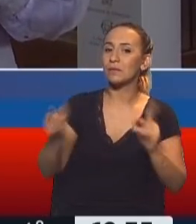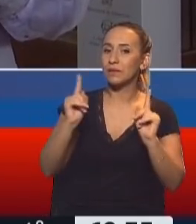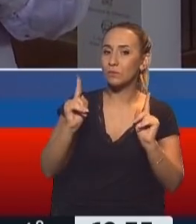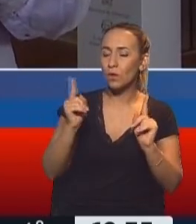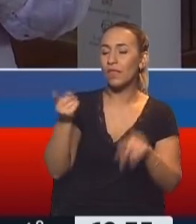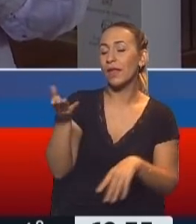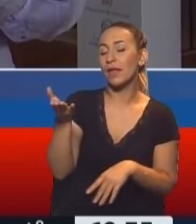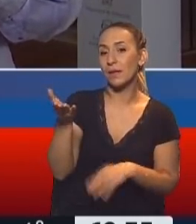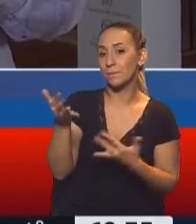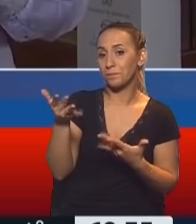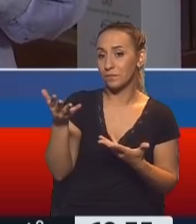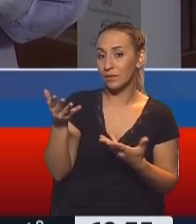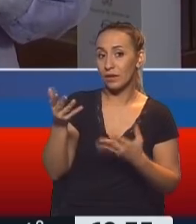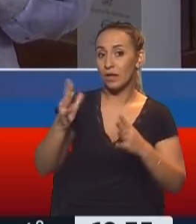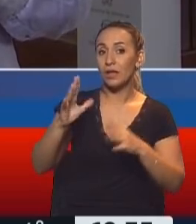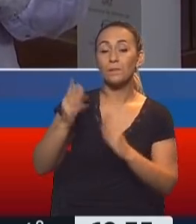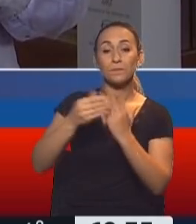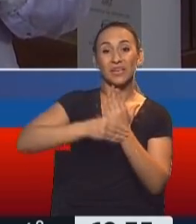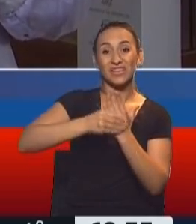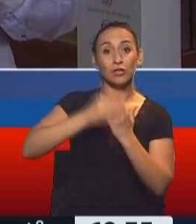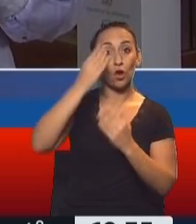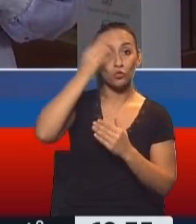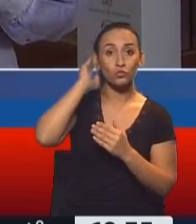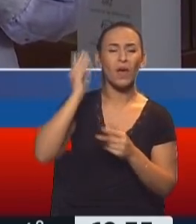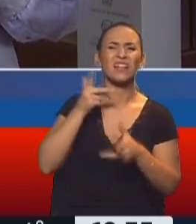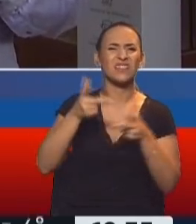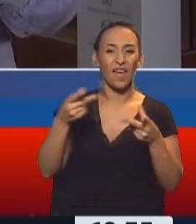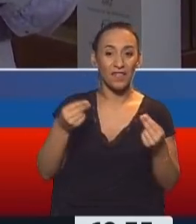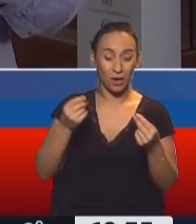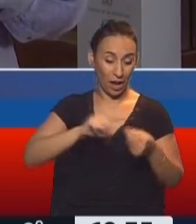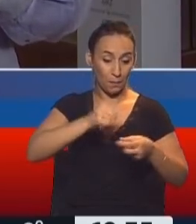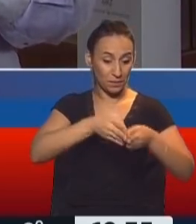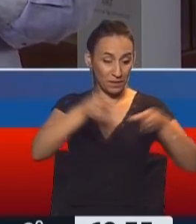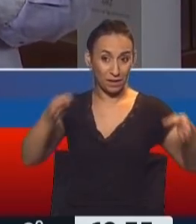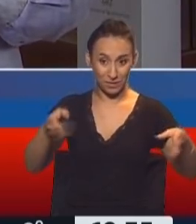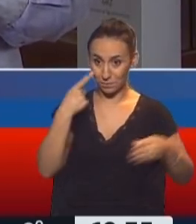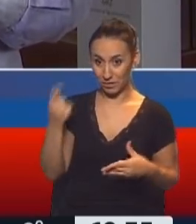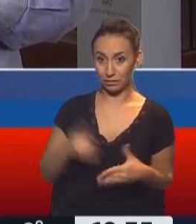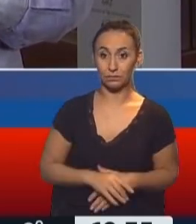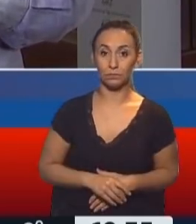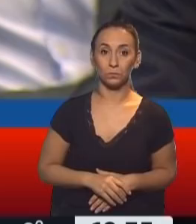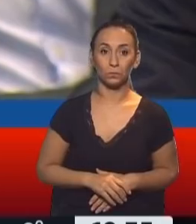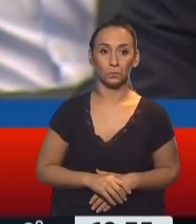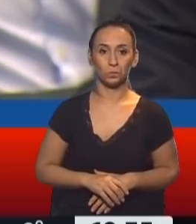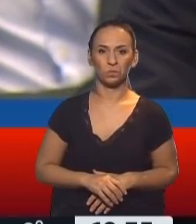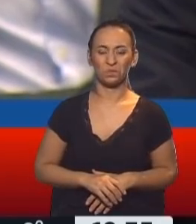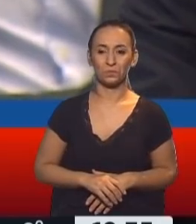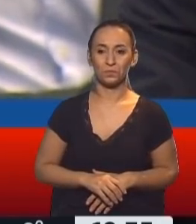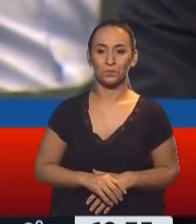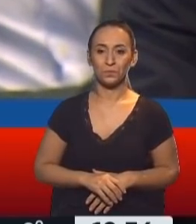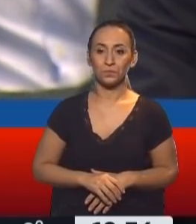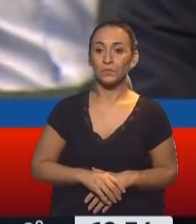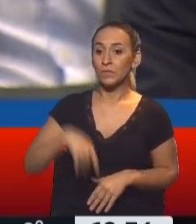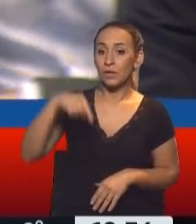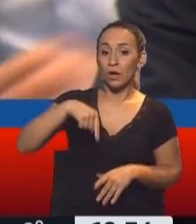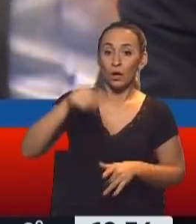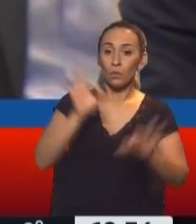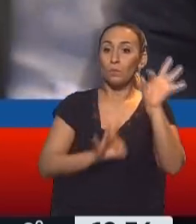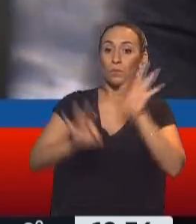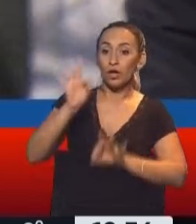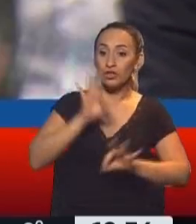contenido, de lo que dijo el ministro Guzmán en esa primera parte acá en el anexo del Congreso. Este es un proyecto de